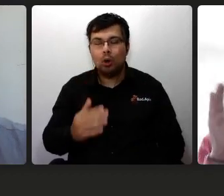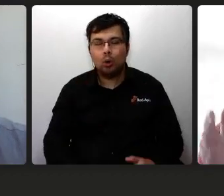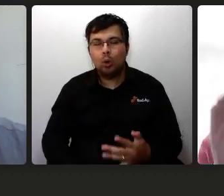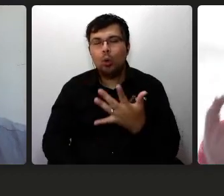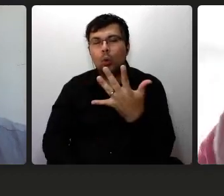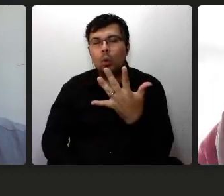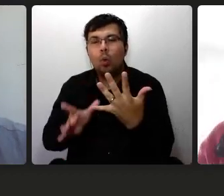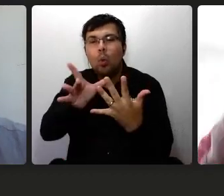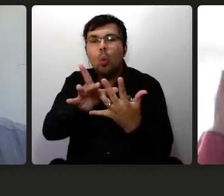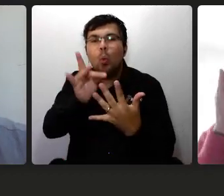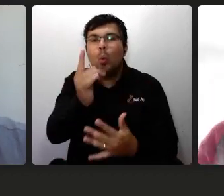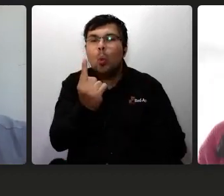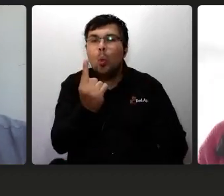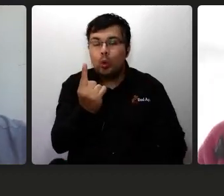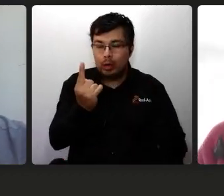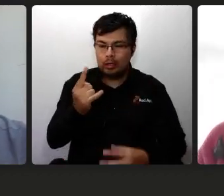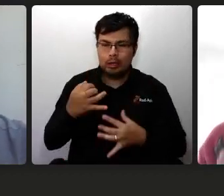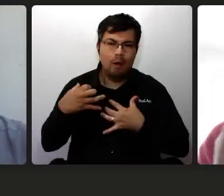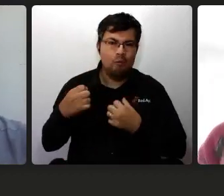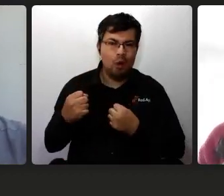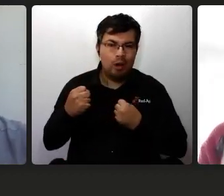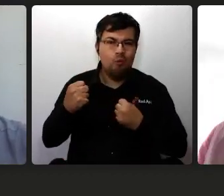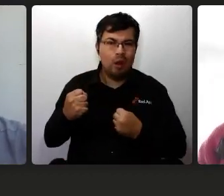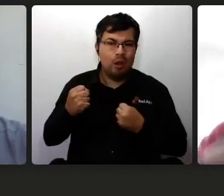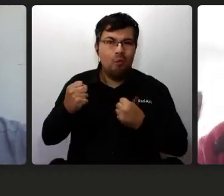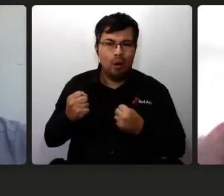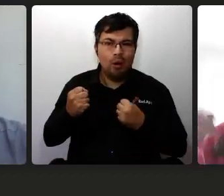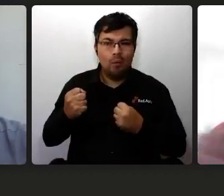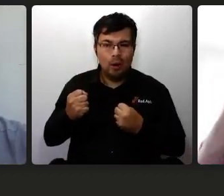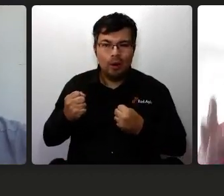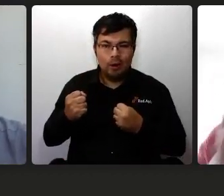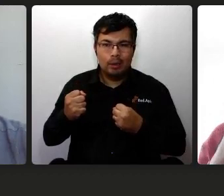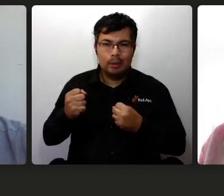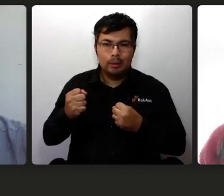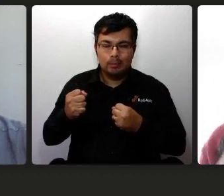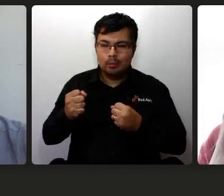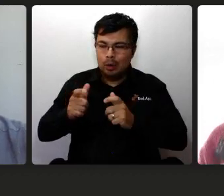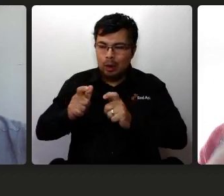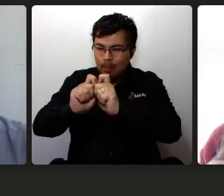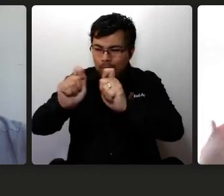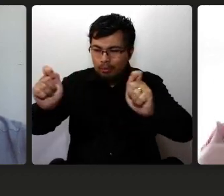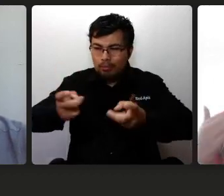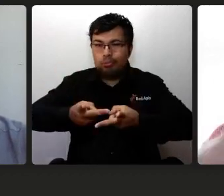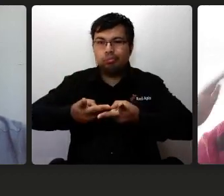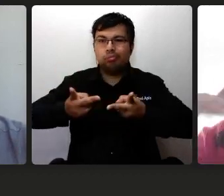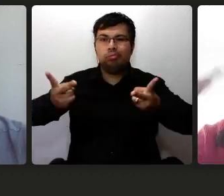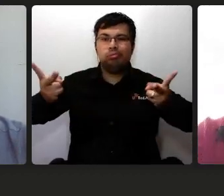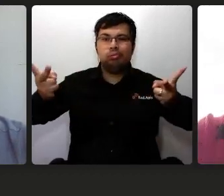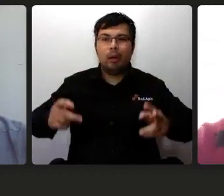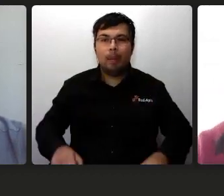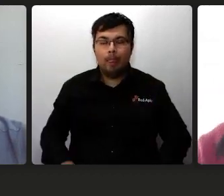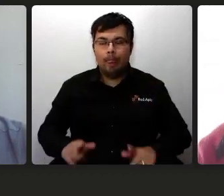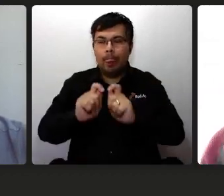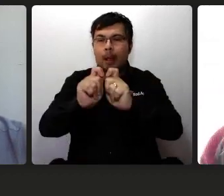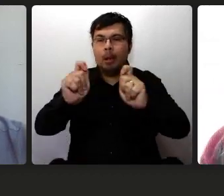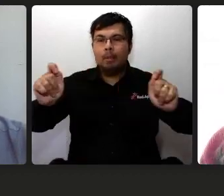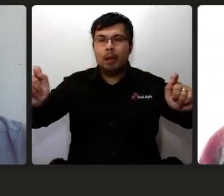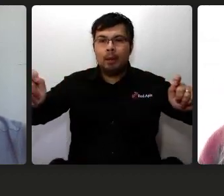fuerte, fuerte, fuerte, fuerte, fuerte publicidad y promoción y campaña y que se